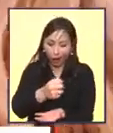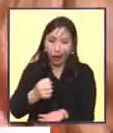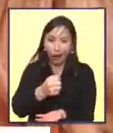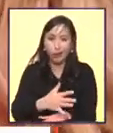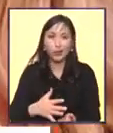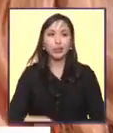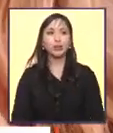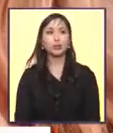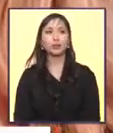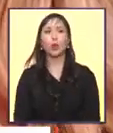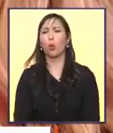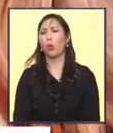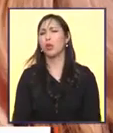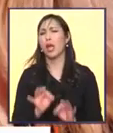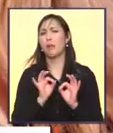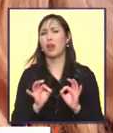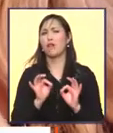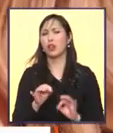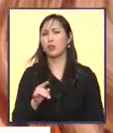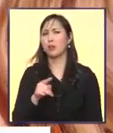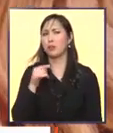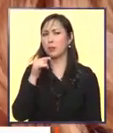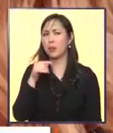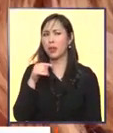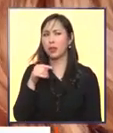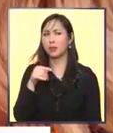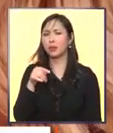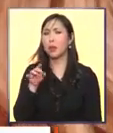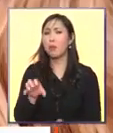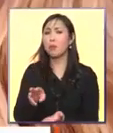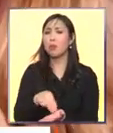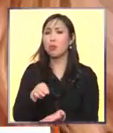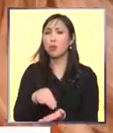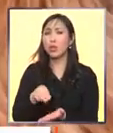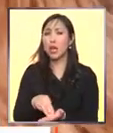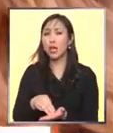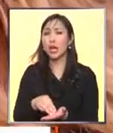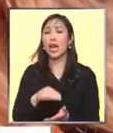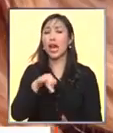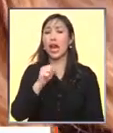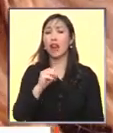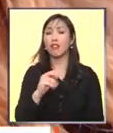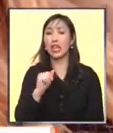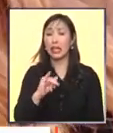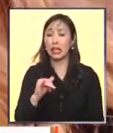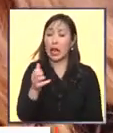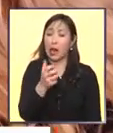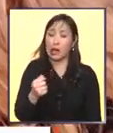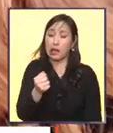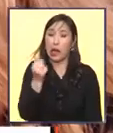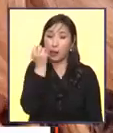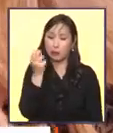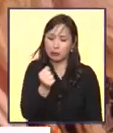Un bocado perfecto. Puré el merquén ahumado, jabalí, mucho limón.